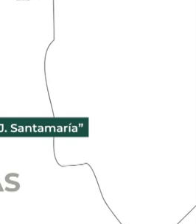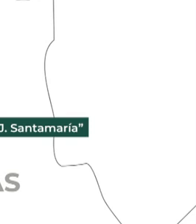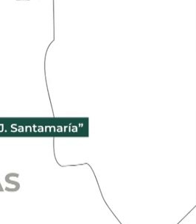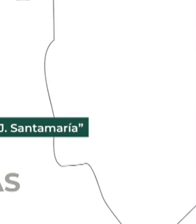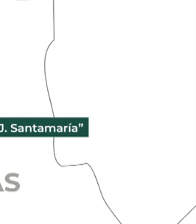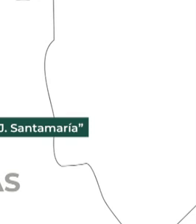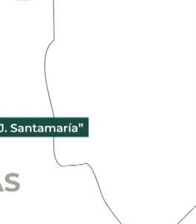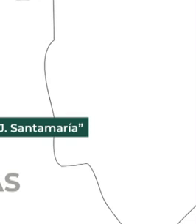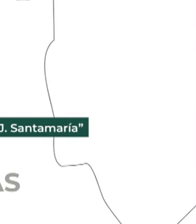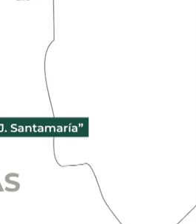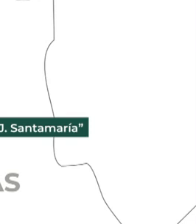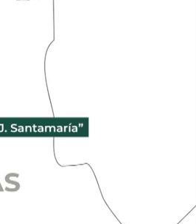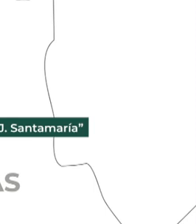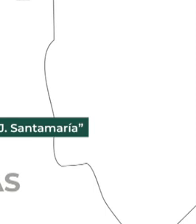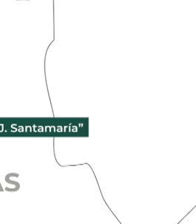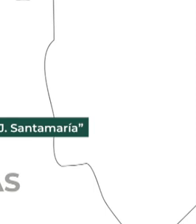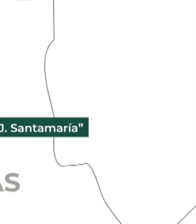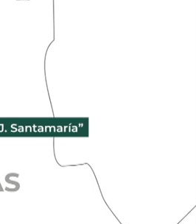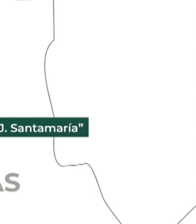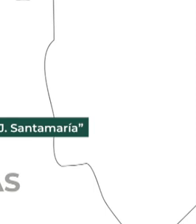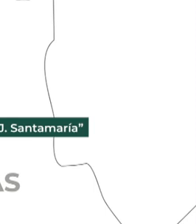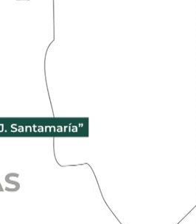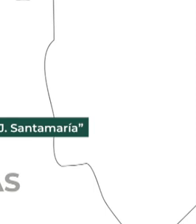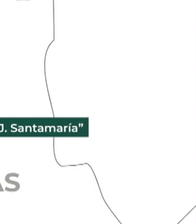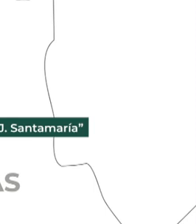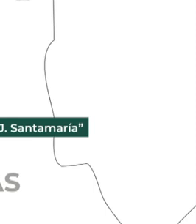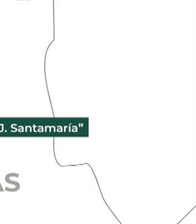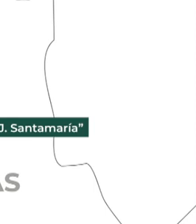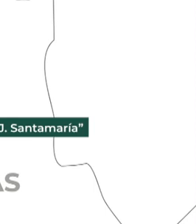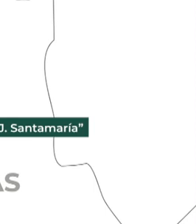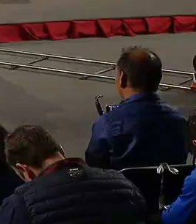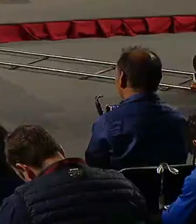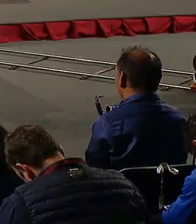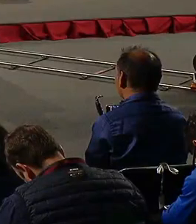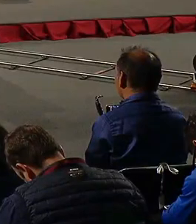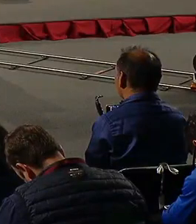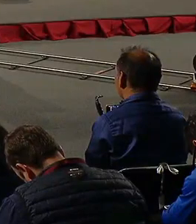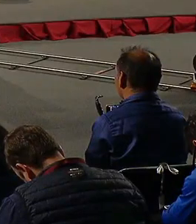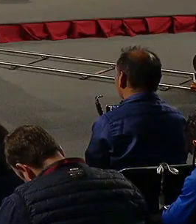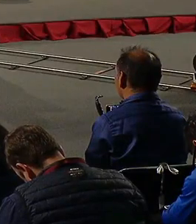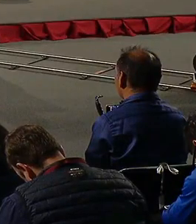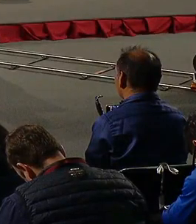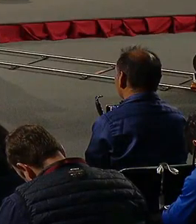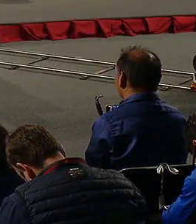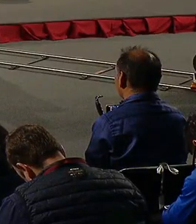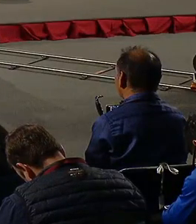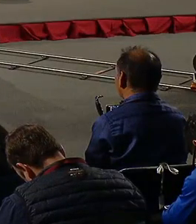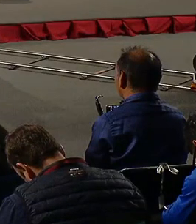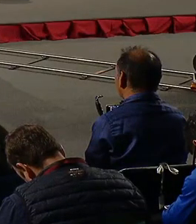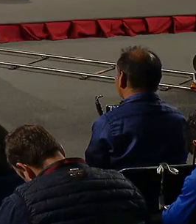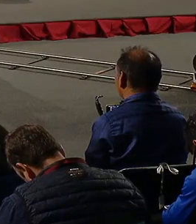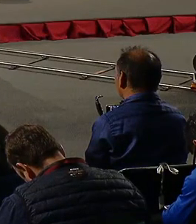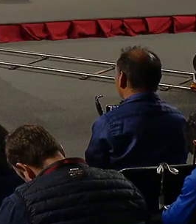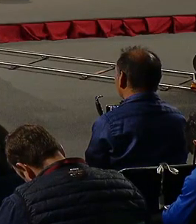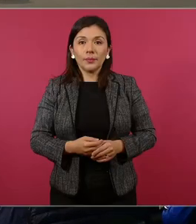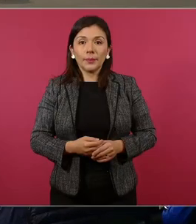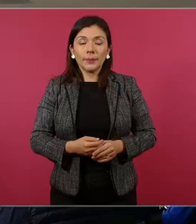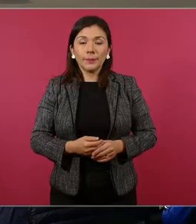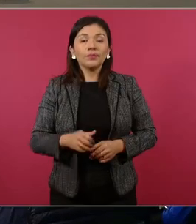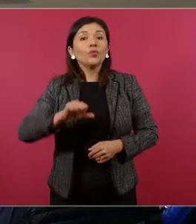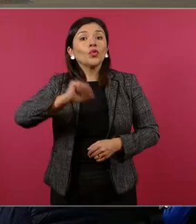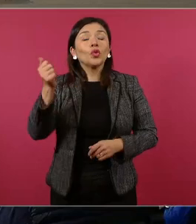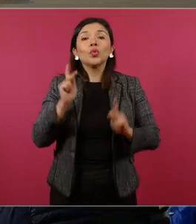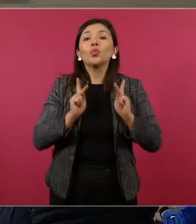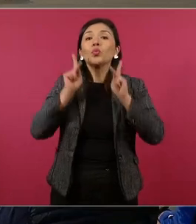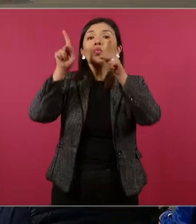entrar en en este en Operación destacaríamos el puente de la Concordia en Chiapas